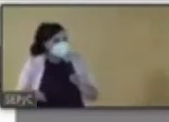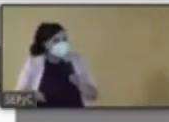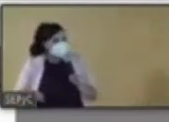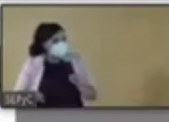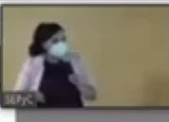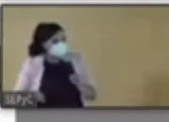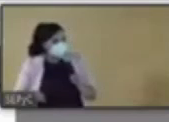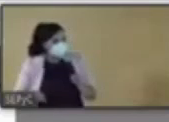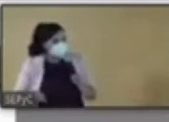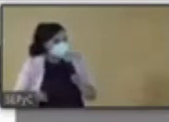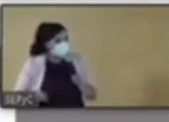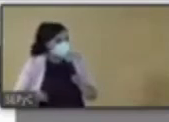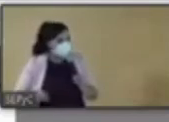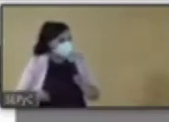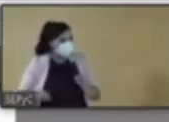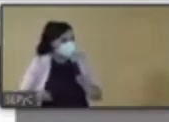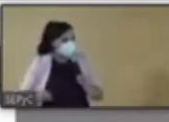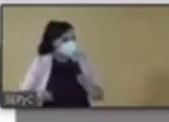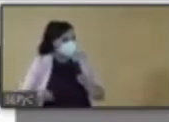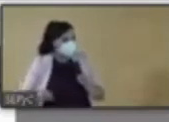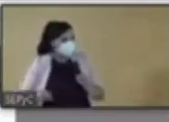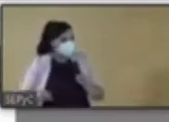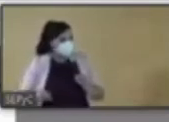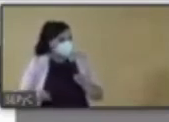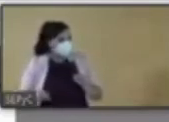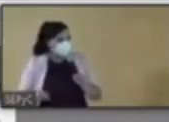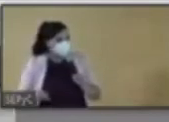firma de la nota aclaratoria.